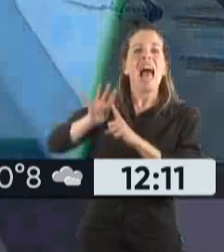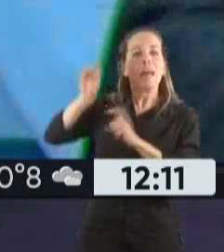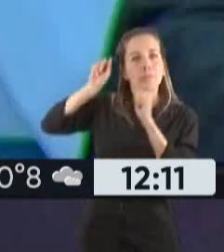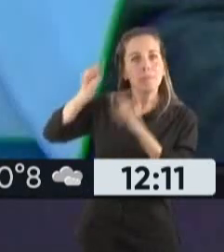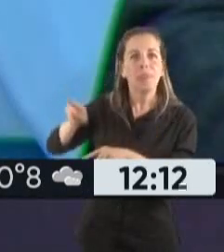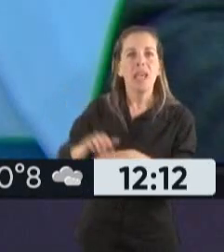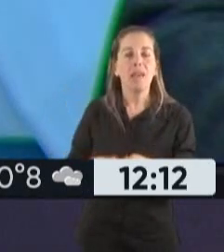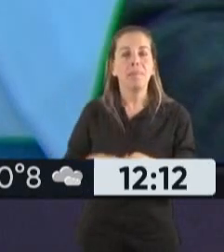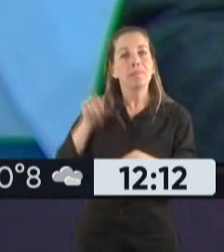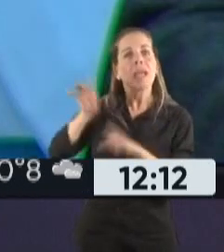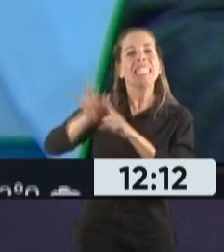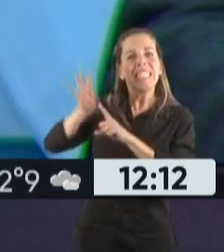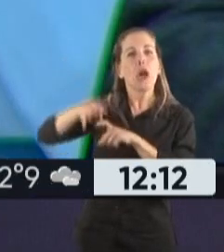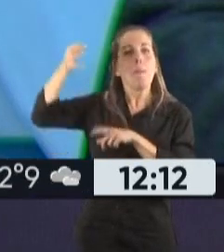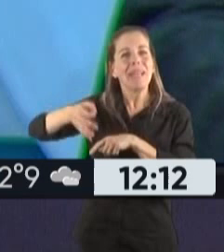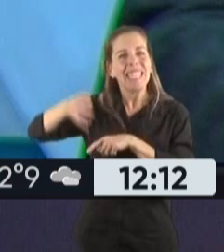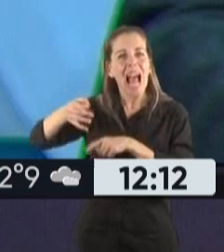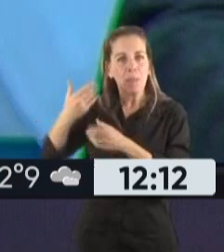porque hay un trigo preparado para eso.